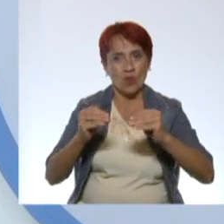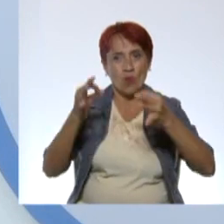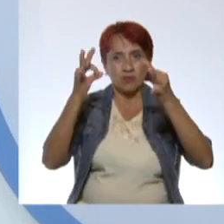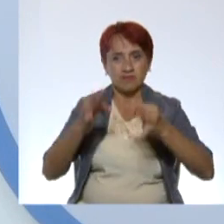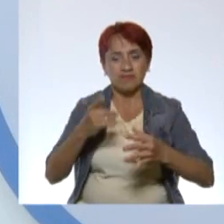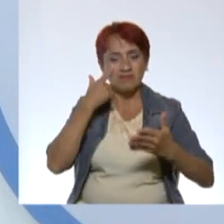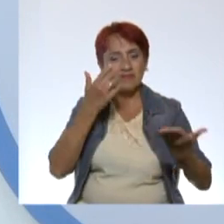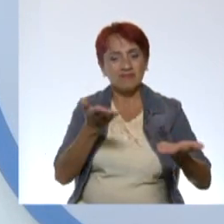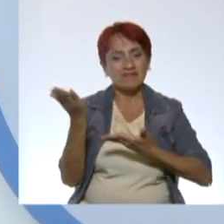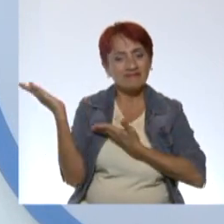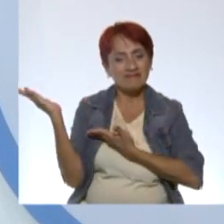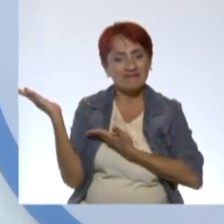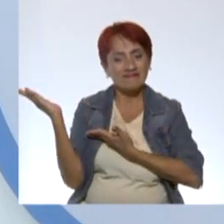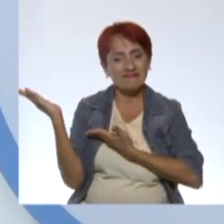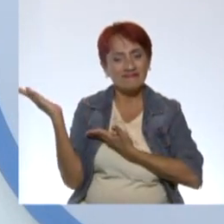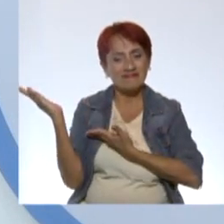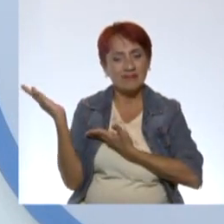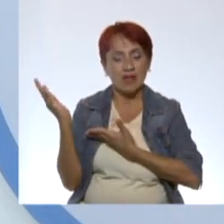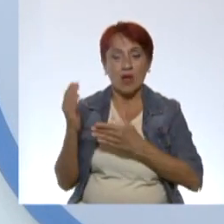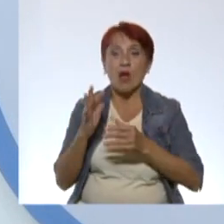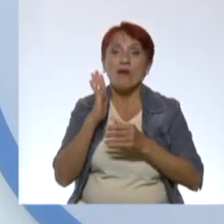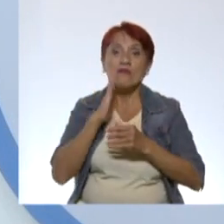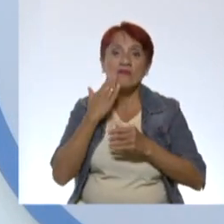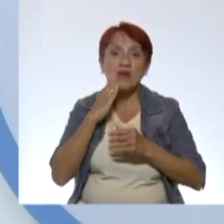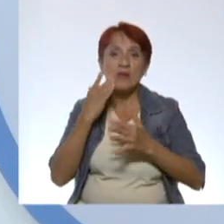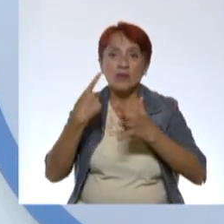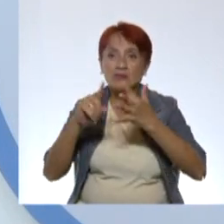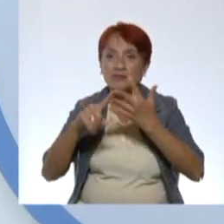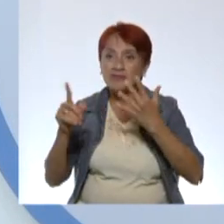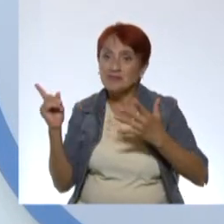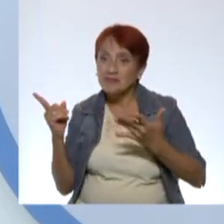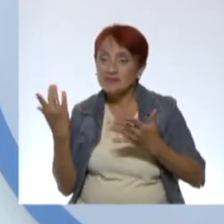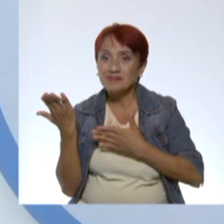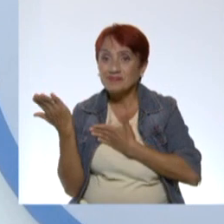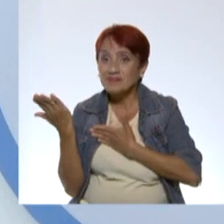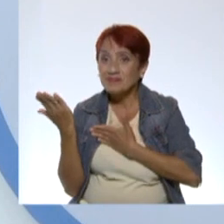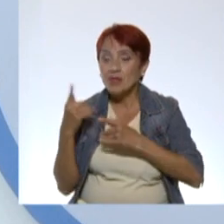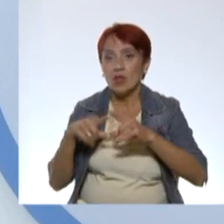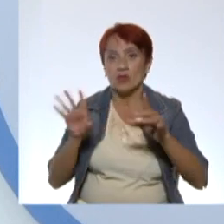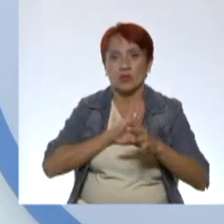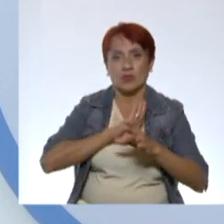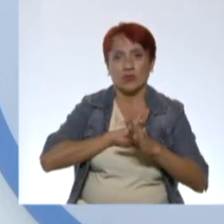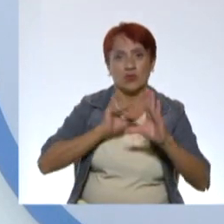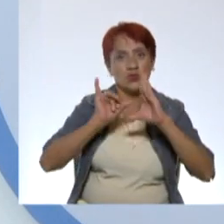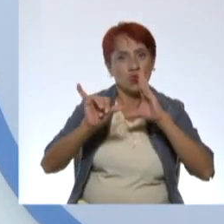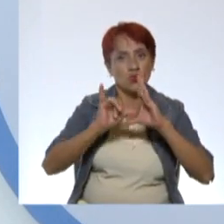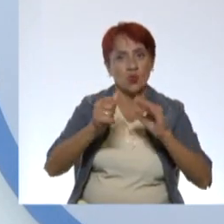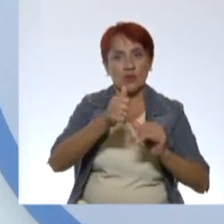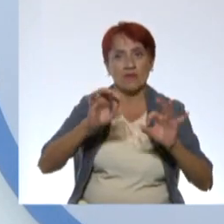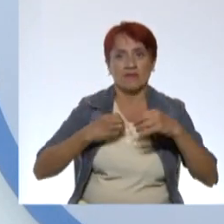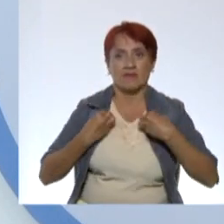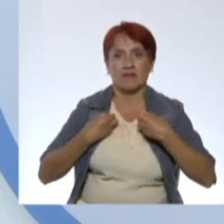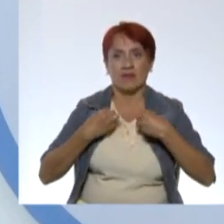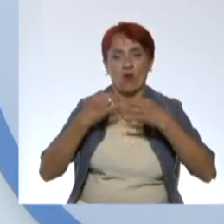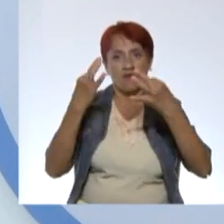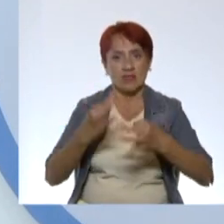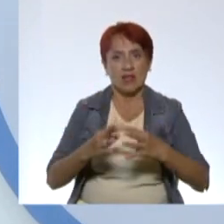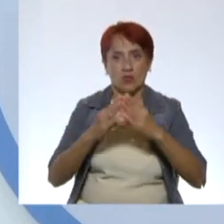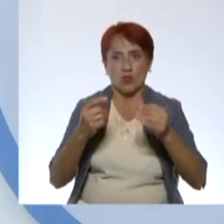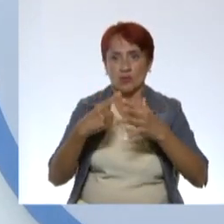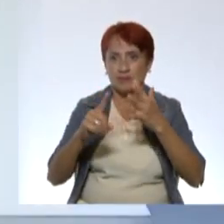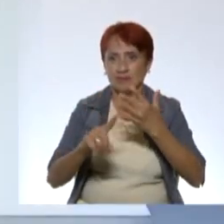por Instagram como Vive TV Oficial, por Facebook Vive Televisión y por supuesto nuestro canal de YouTube Vive TV Oficial.